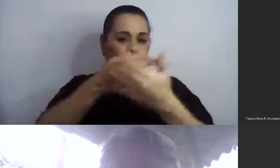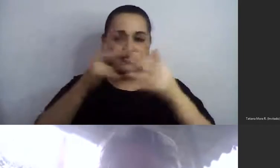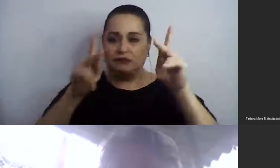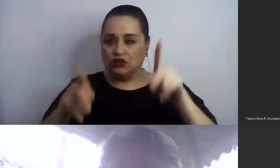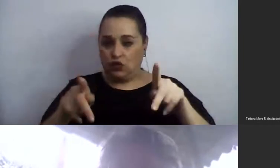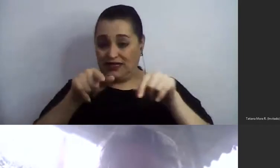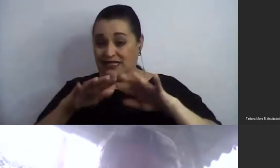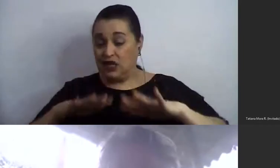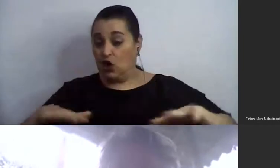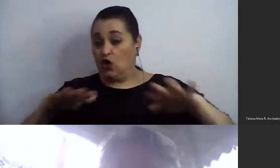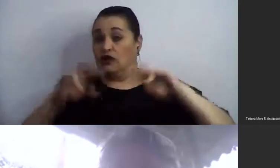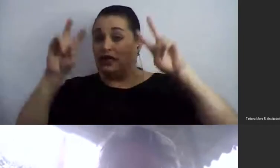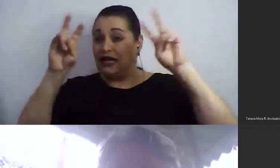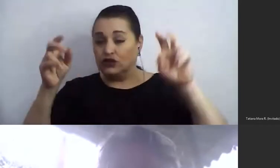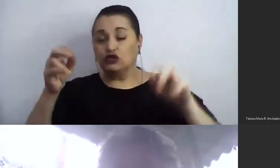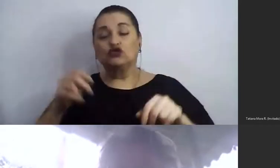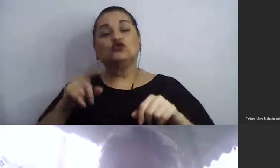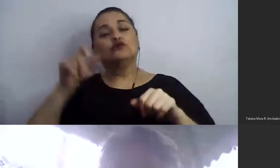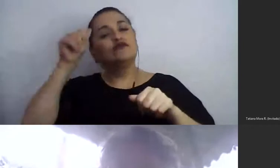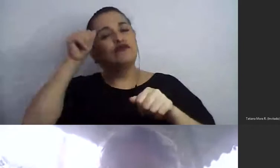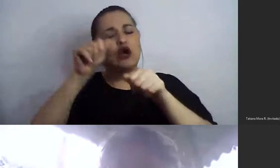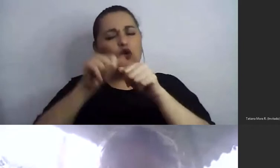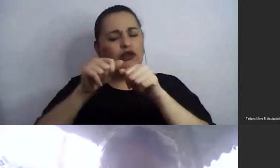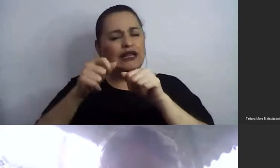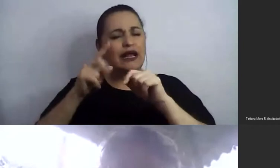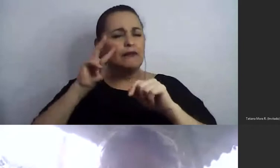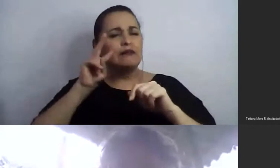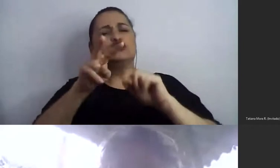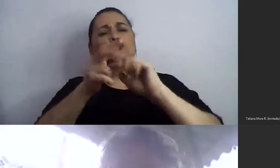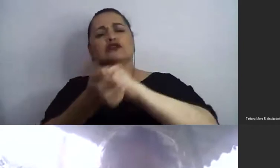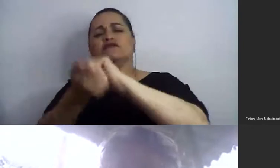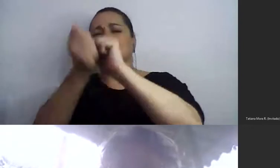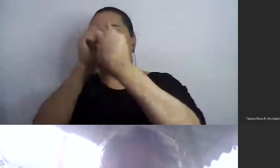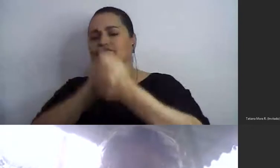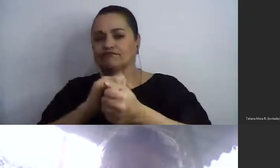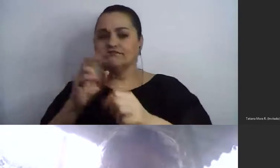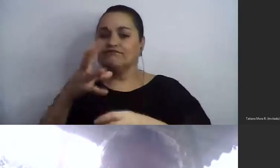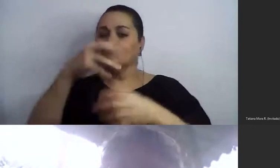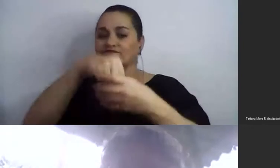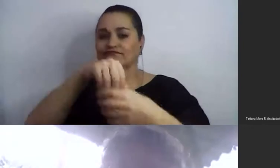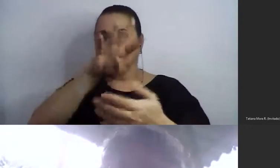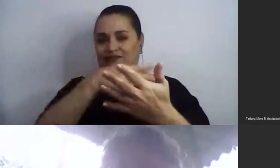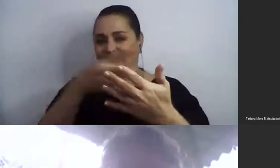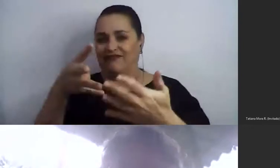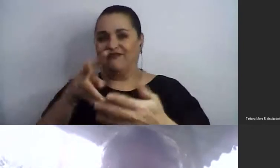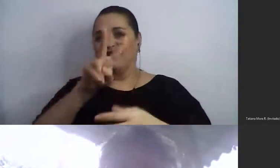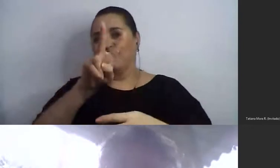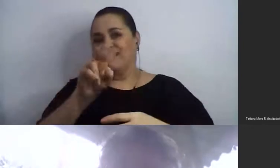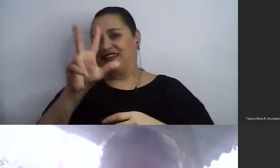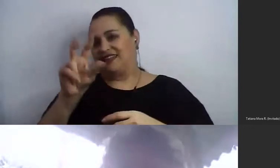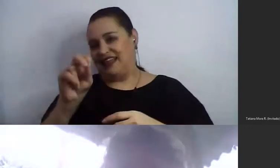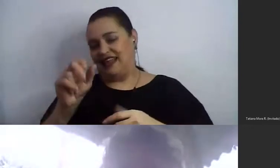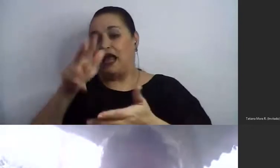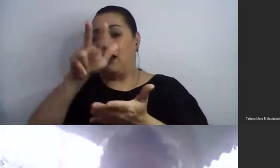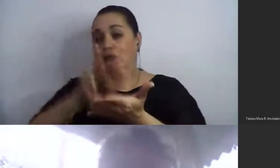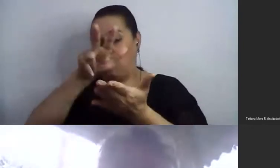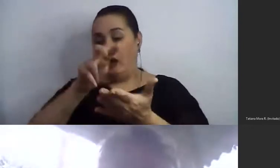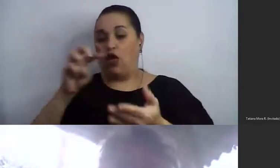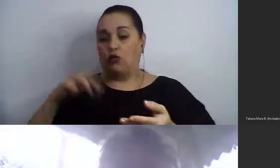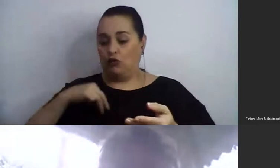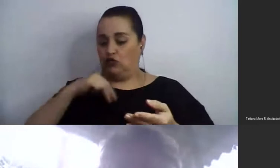contexto cabe recordar la visión transformadora contemplada en la agenda 2030 aprobada por los estados miembros como ya lo hemos